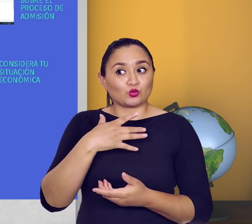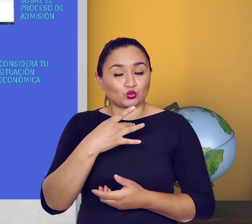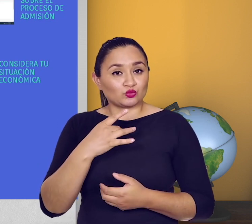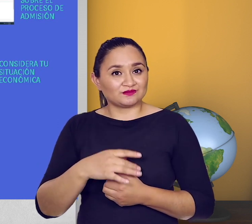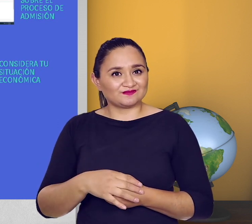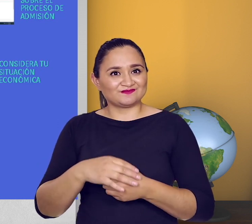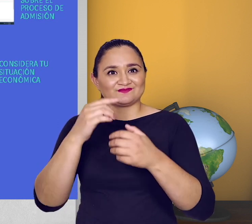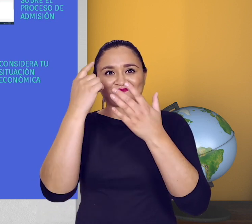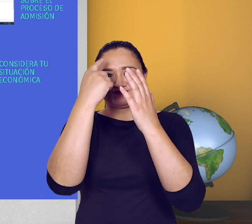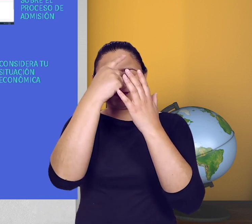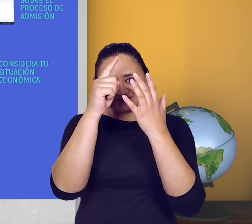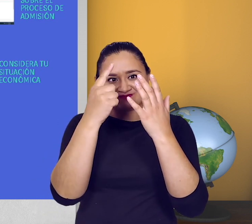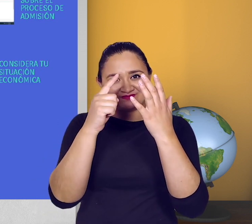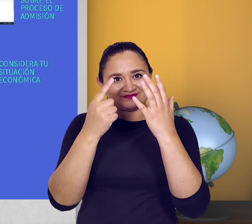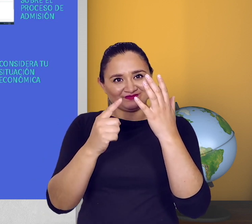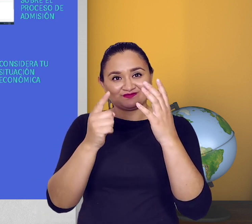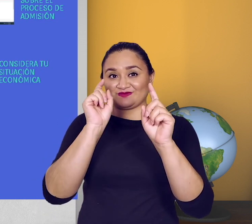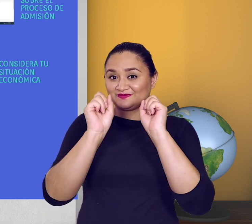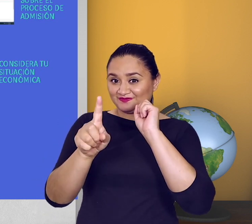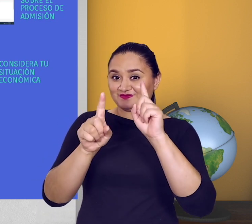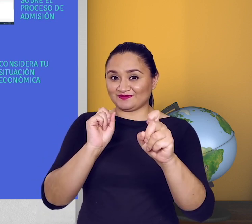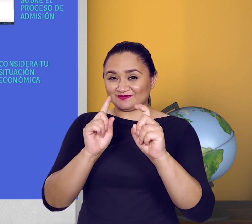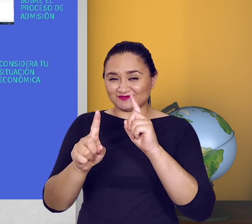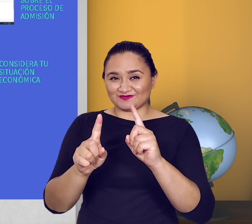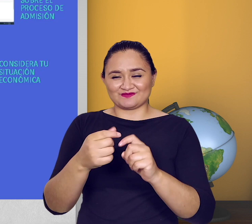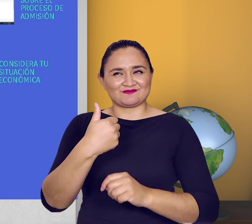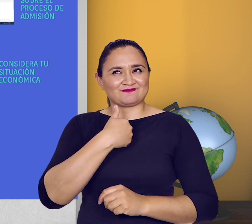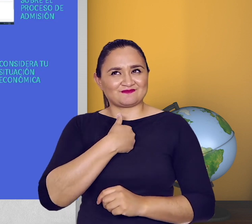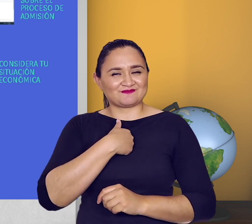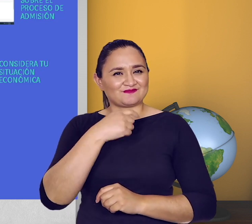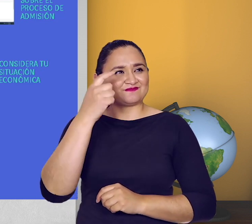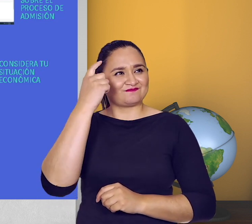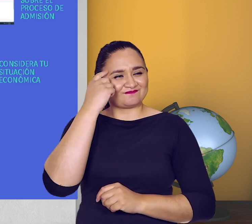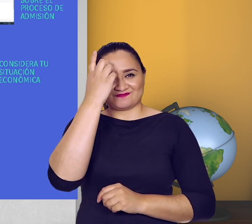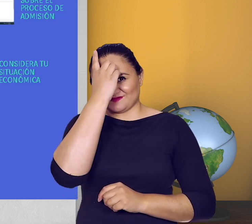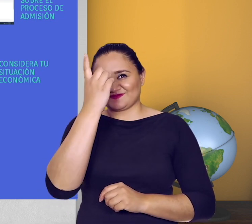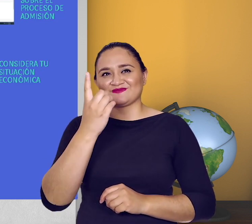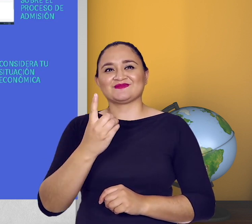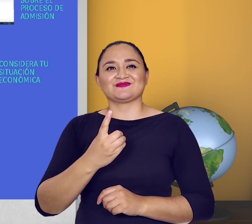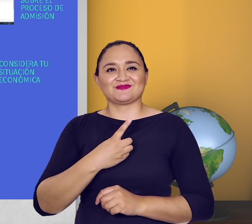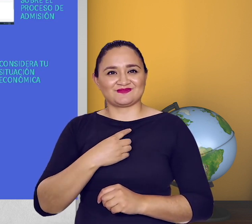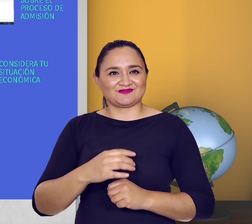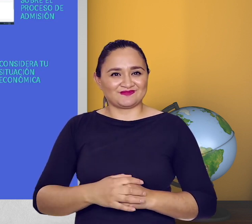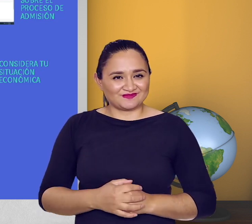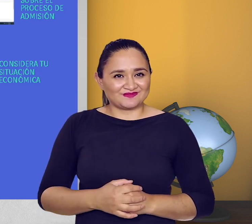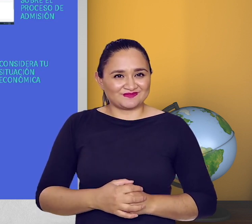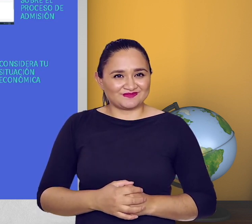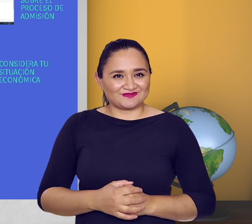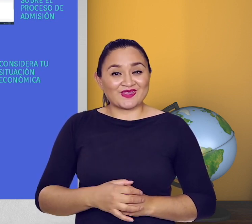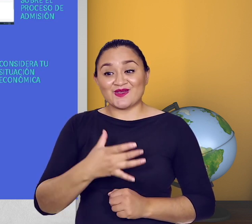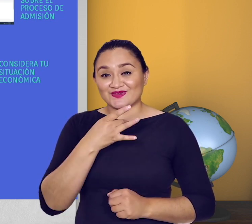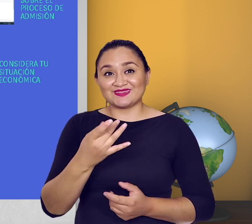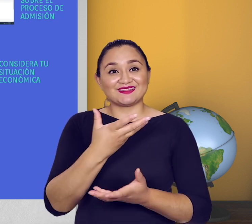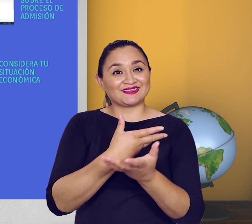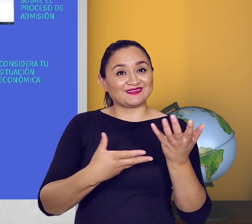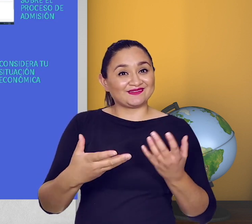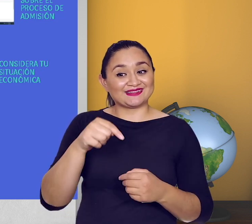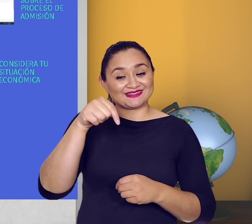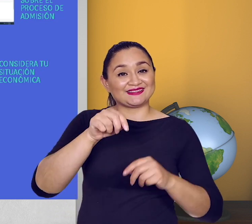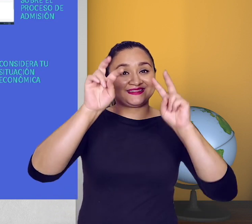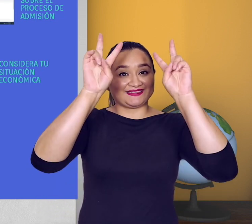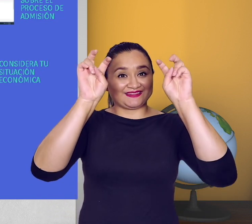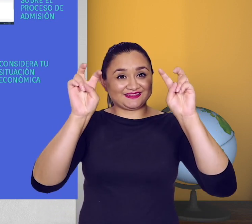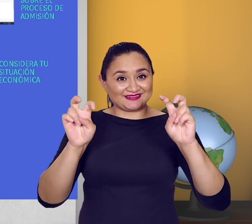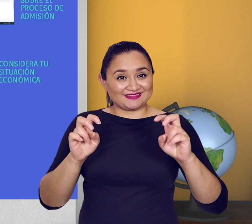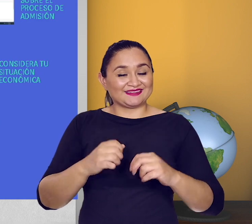considerando de estas preguntas pienso que vas a tomar la mejor decisión me gustó mucho compartir este tema con